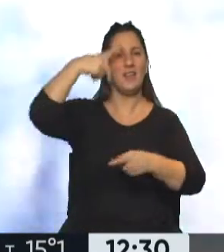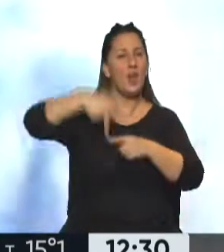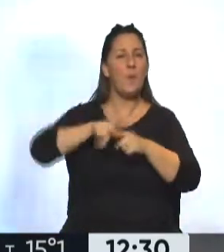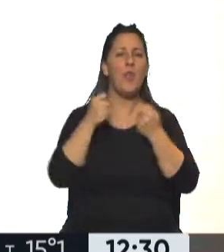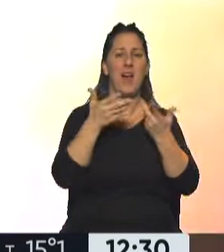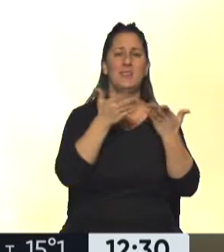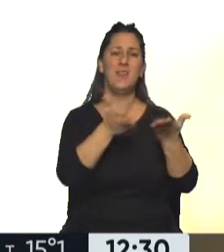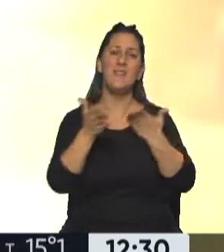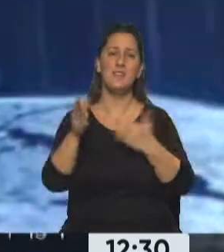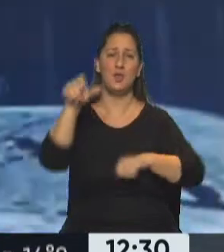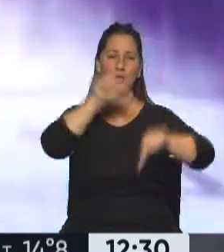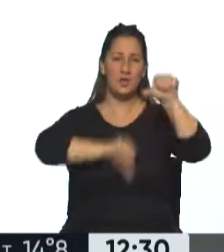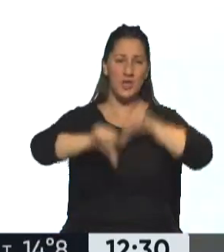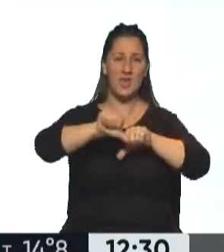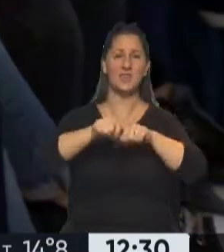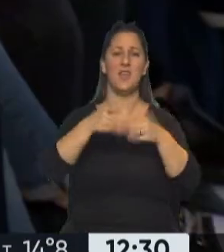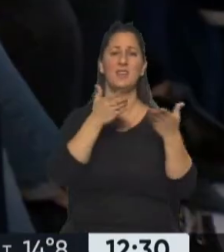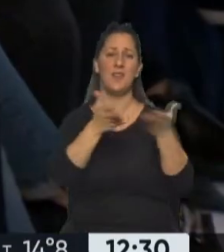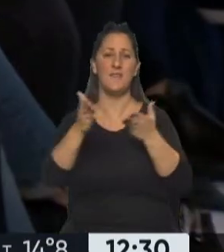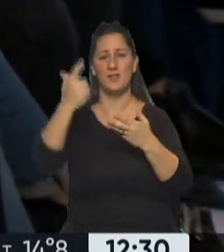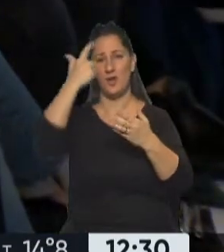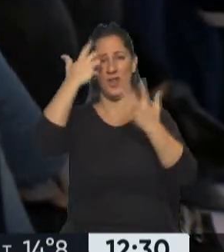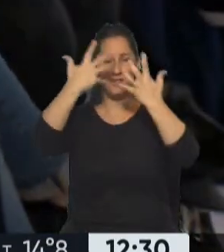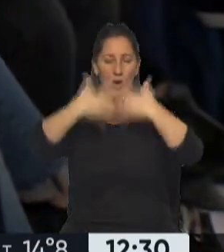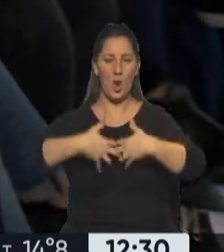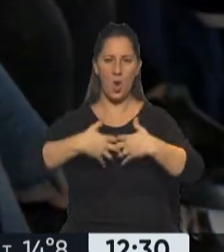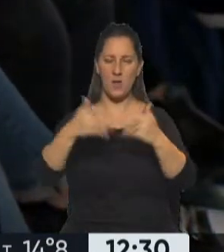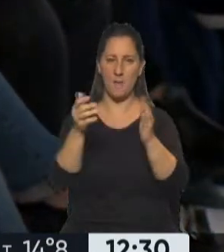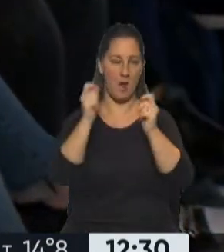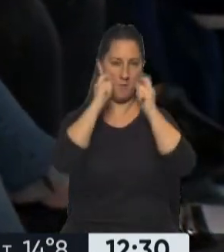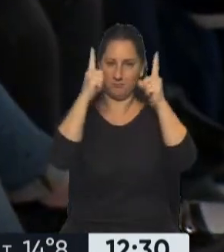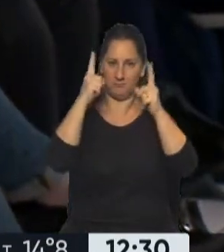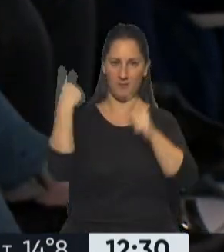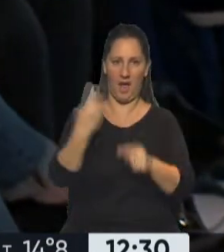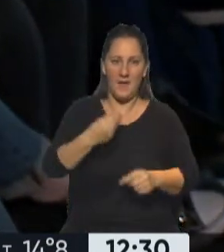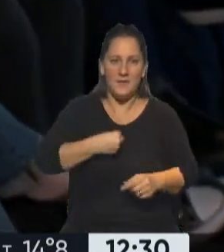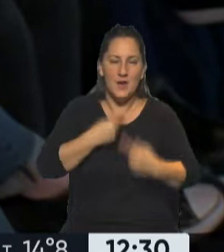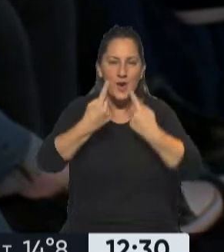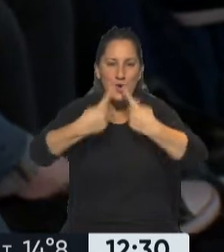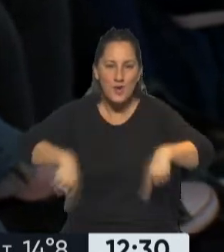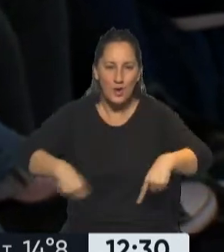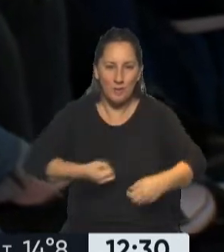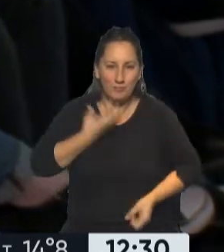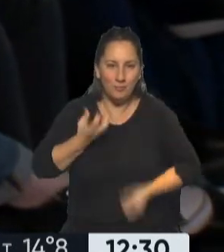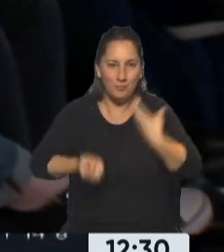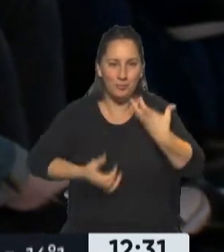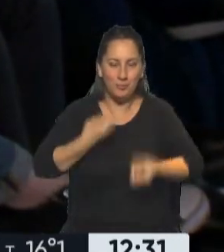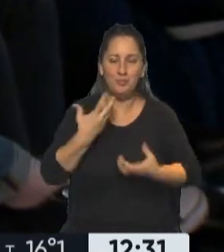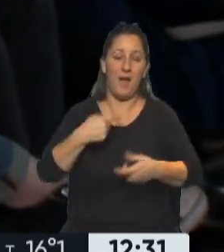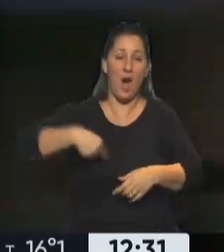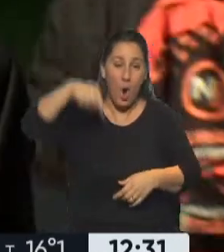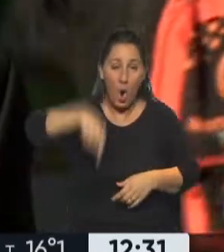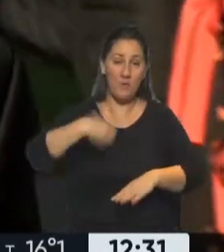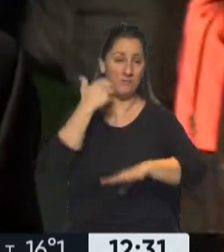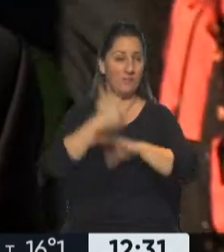fundamentalmente de la ciencia y la tecnología como despertador de vocaciones, y felices de hoy